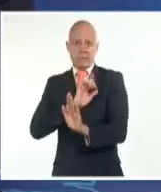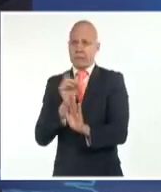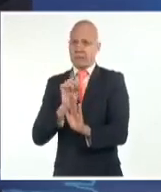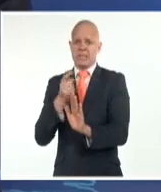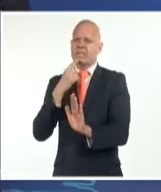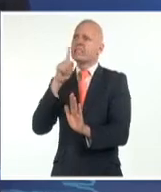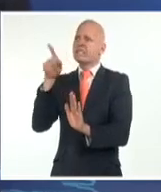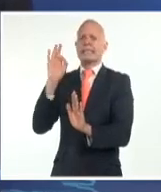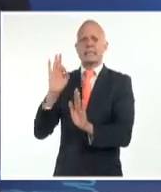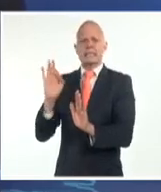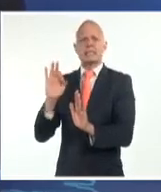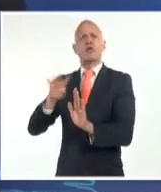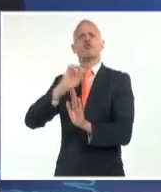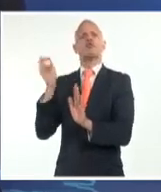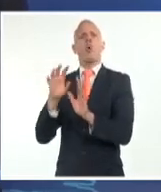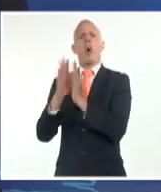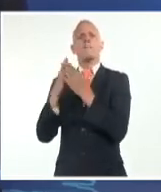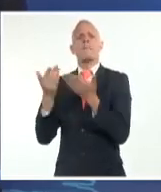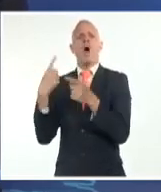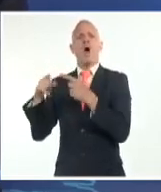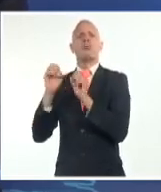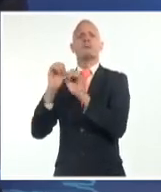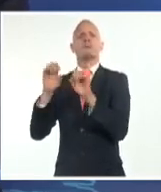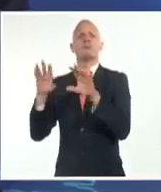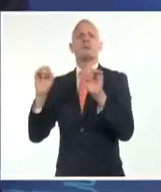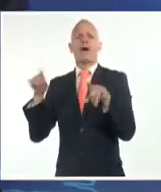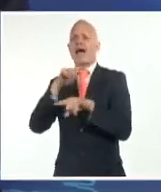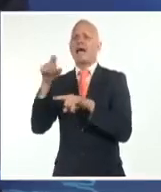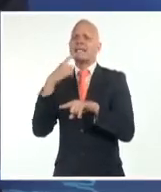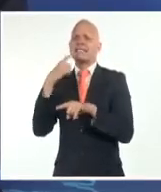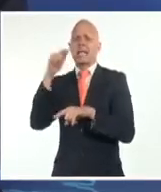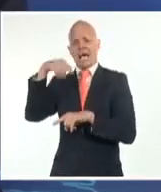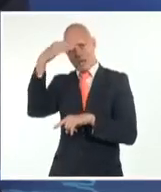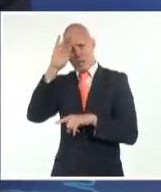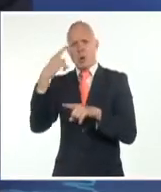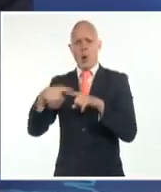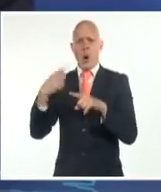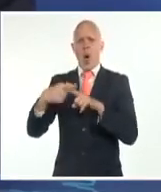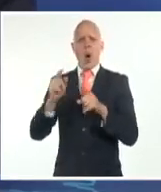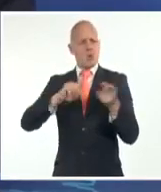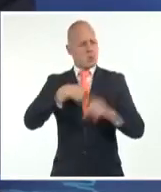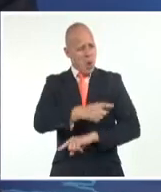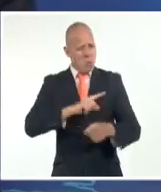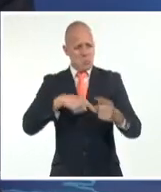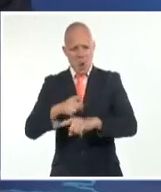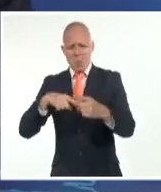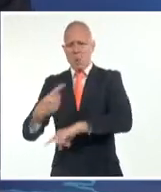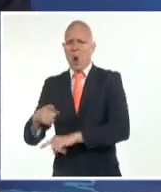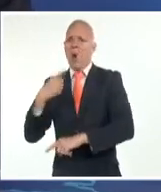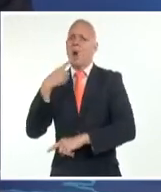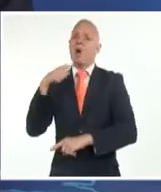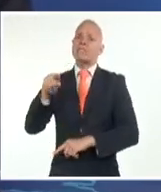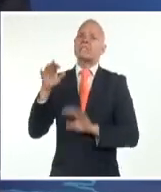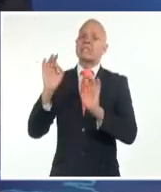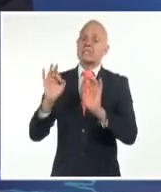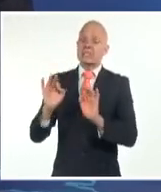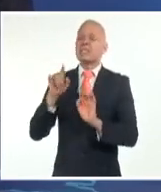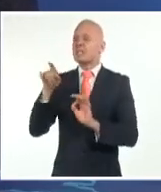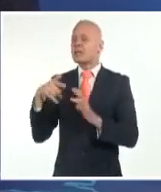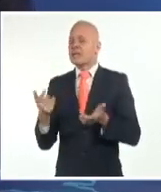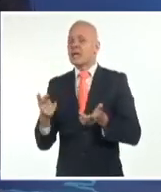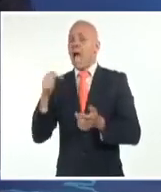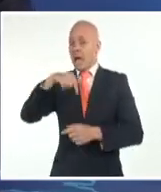acapara los titulares de la gran prensa hegemónica global y de la que se hace eco la prensa miamense y los medios mercenarios que la secundan.